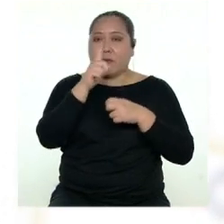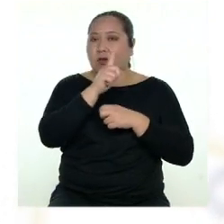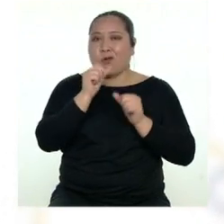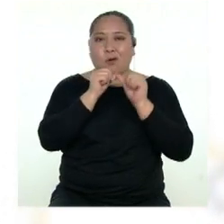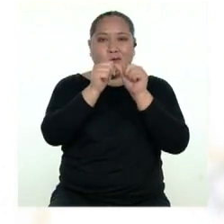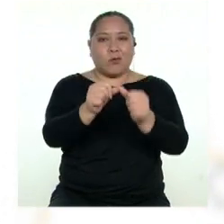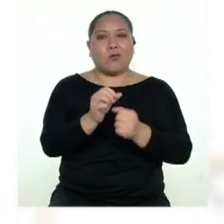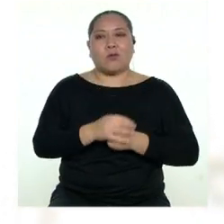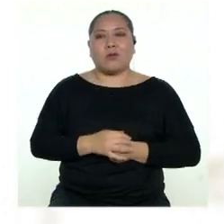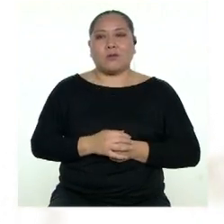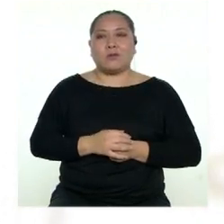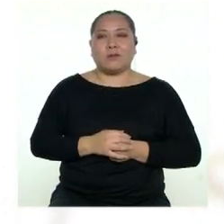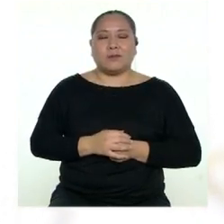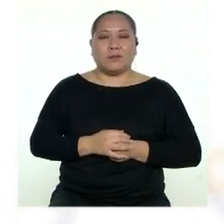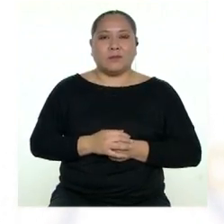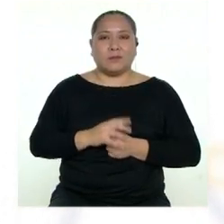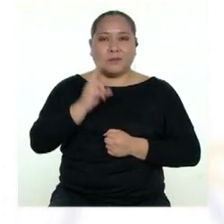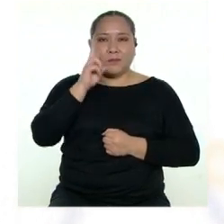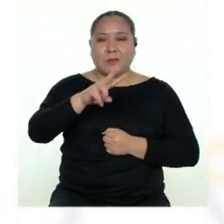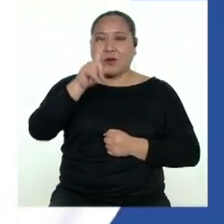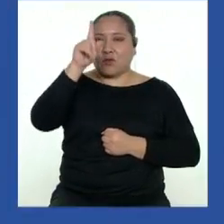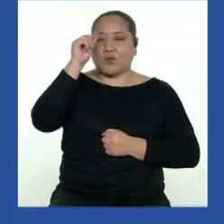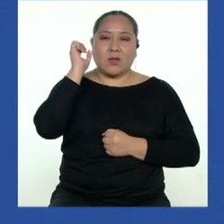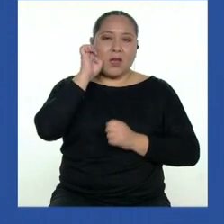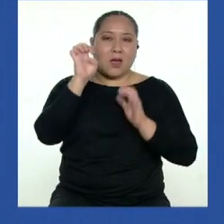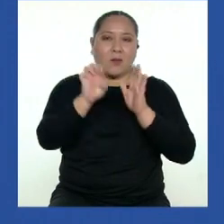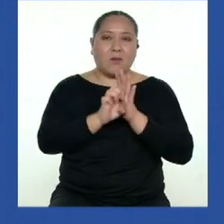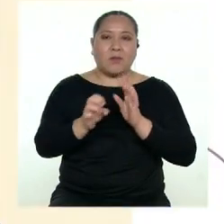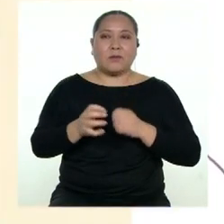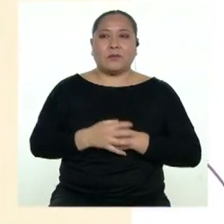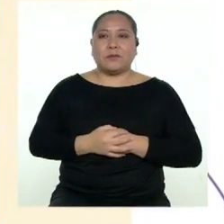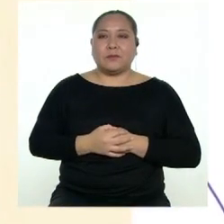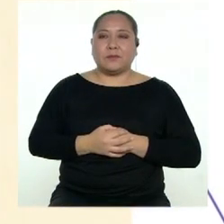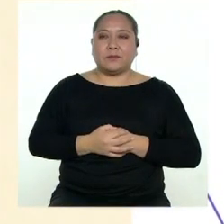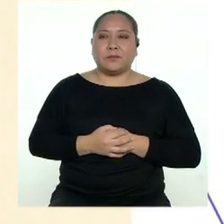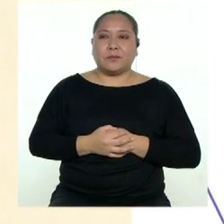dando. Veamos el siguiente ejemplo.